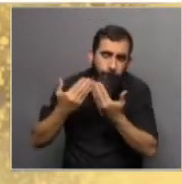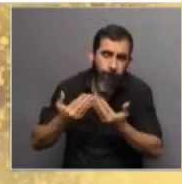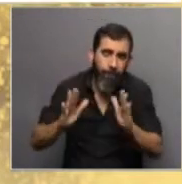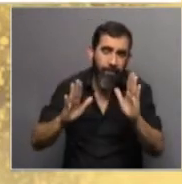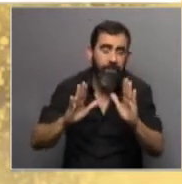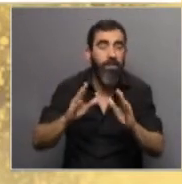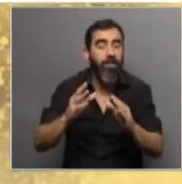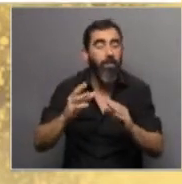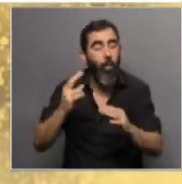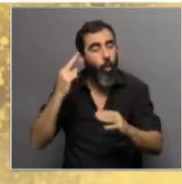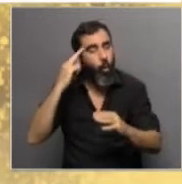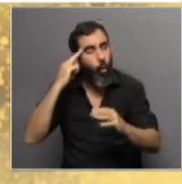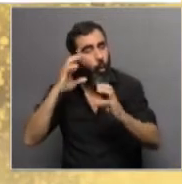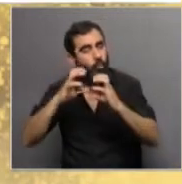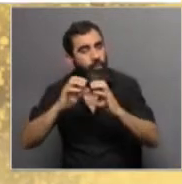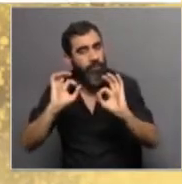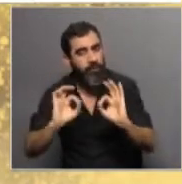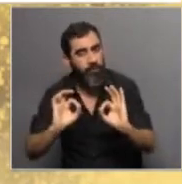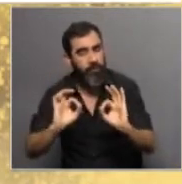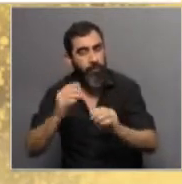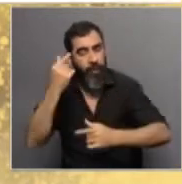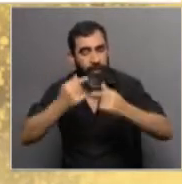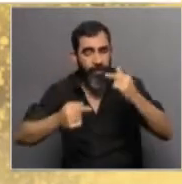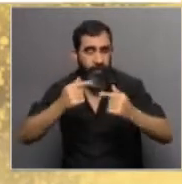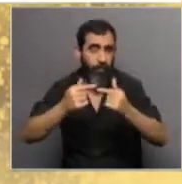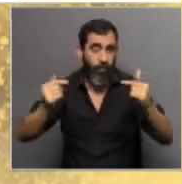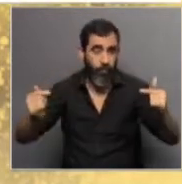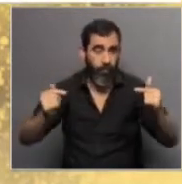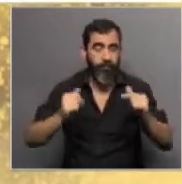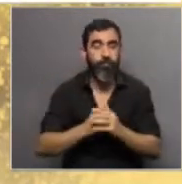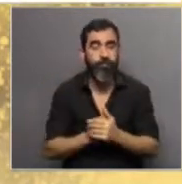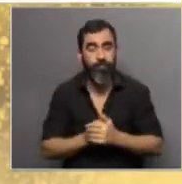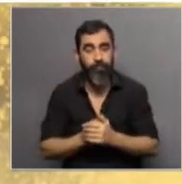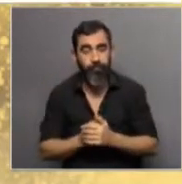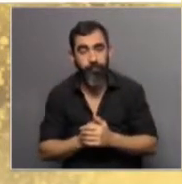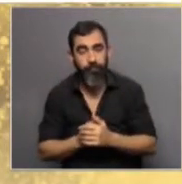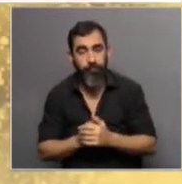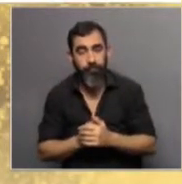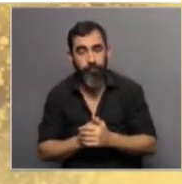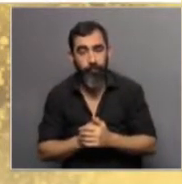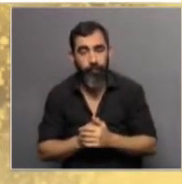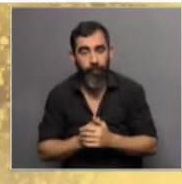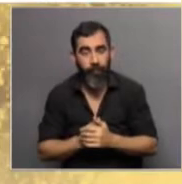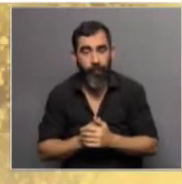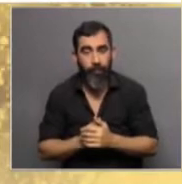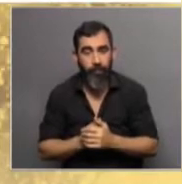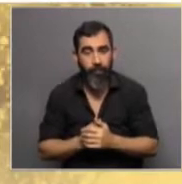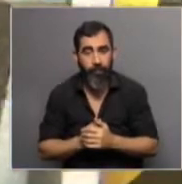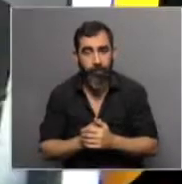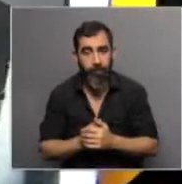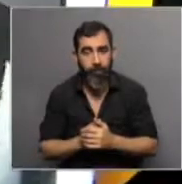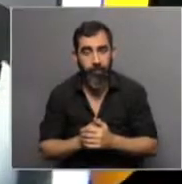la conciencia de distintos aspectos de la conciencia de los seres vivos. Al